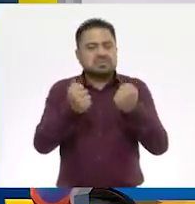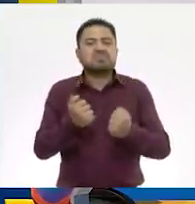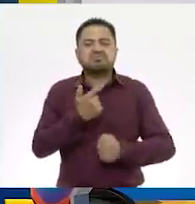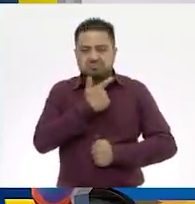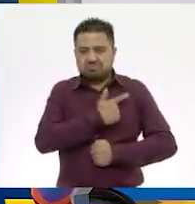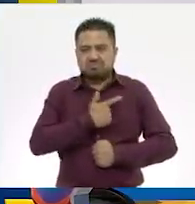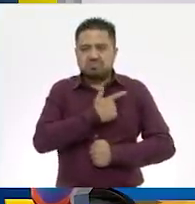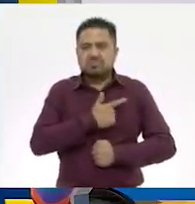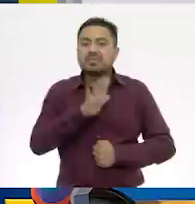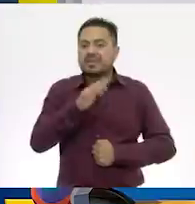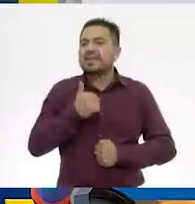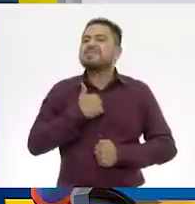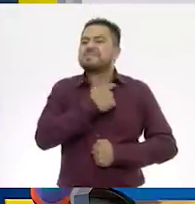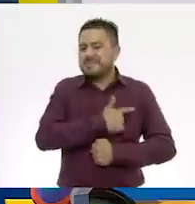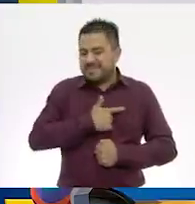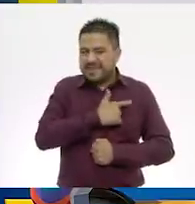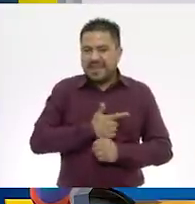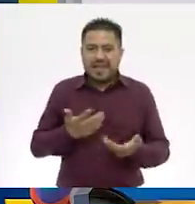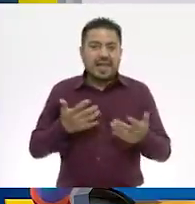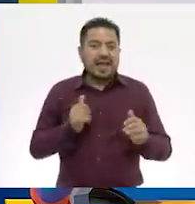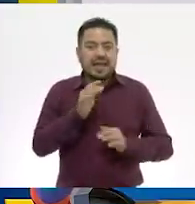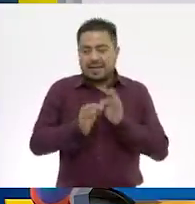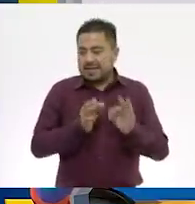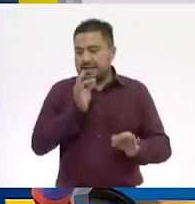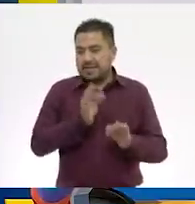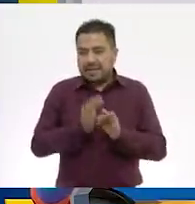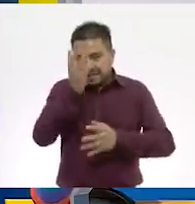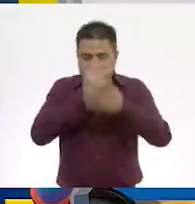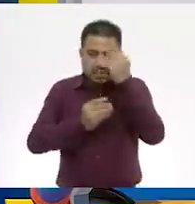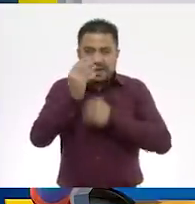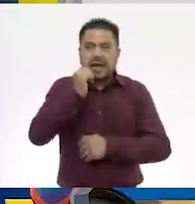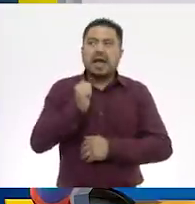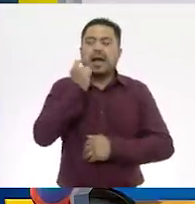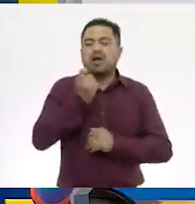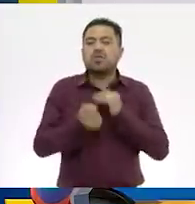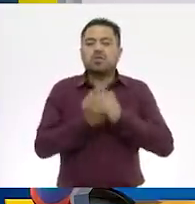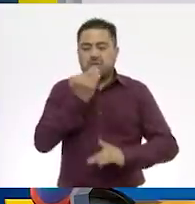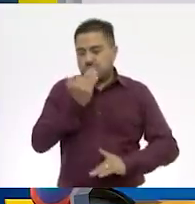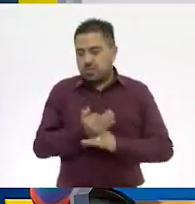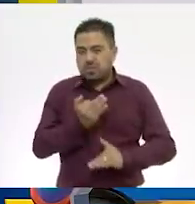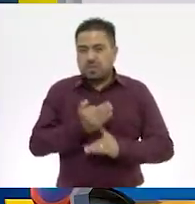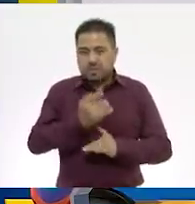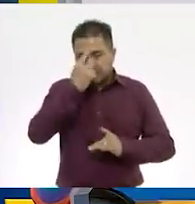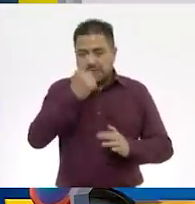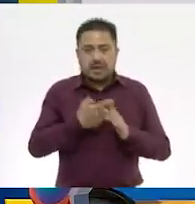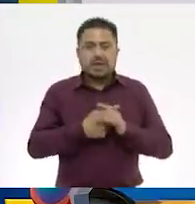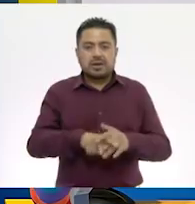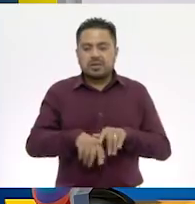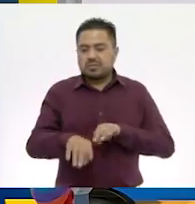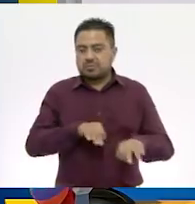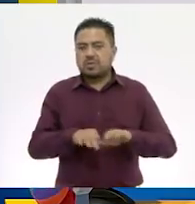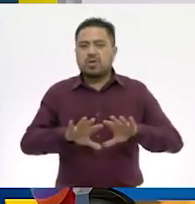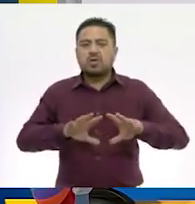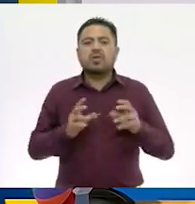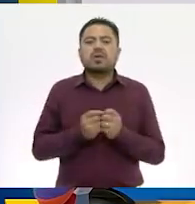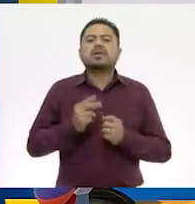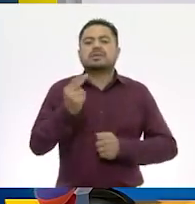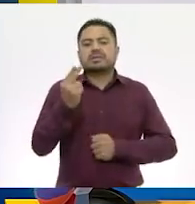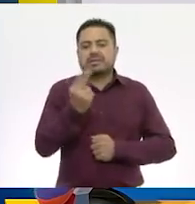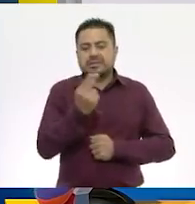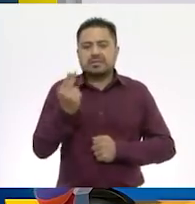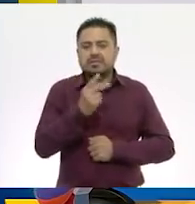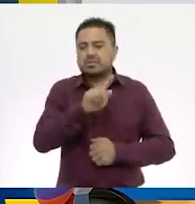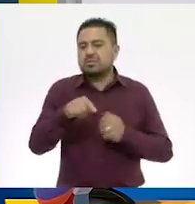gustar. Y me da mucho gusto que ya estén listos para aprender algo nuevo el día de hoy. Para empezar a trabajar necesitamos que el